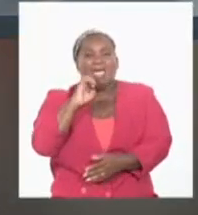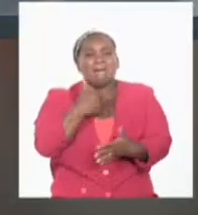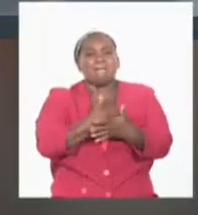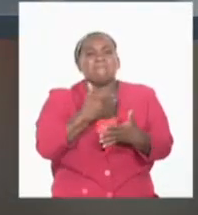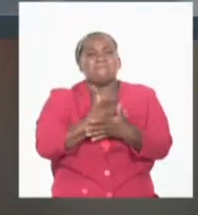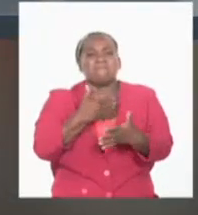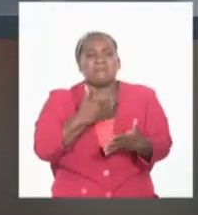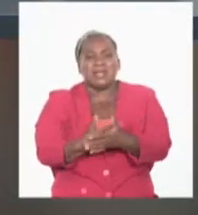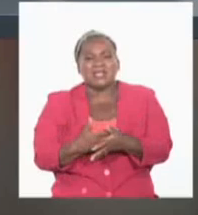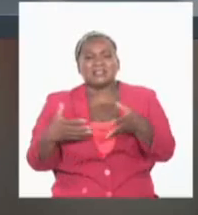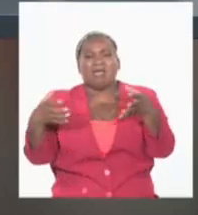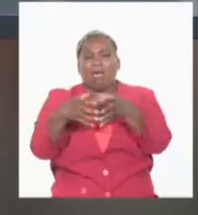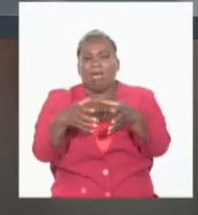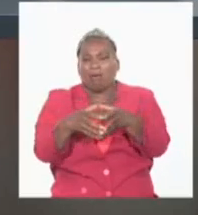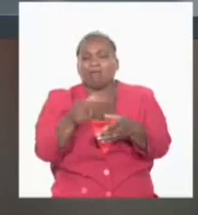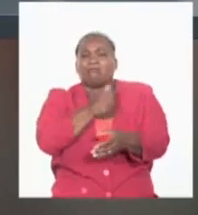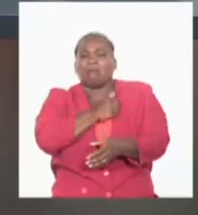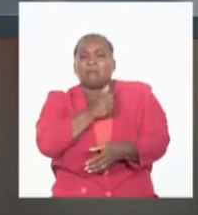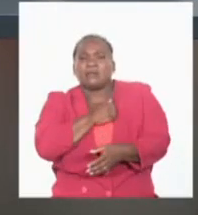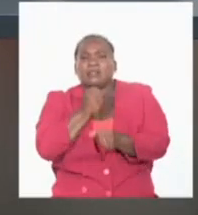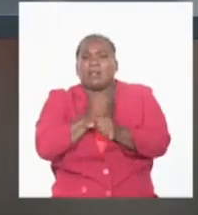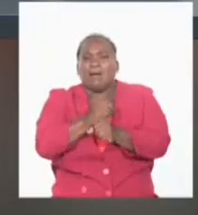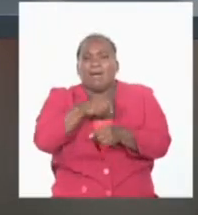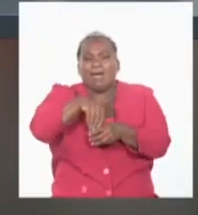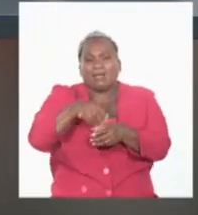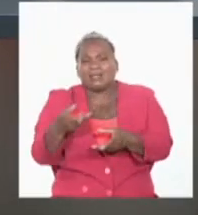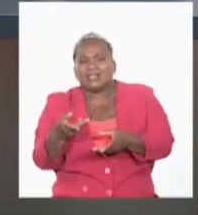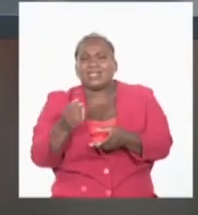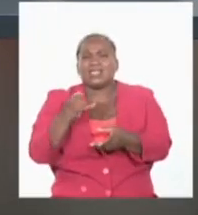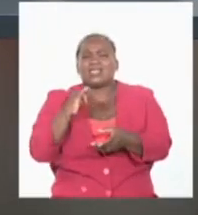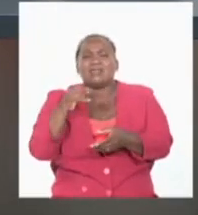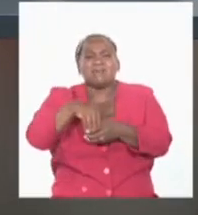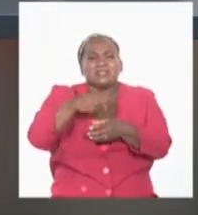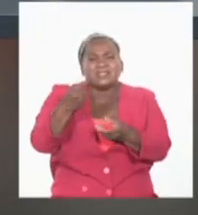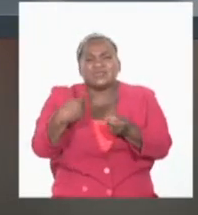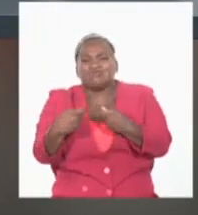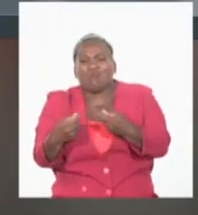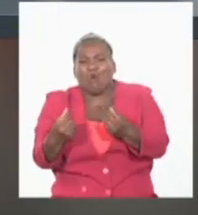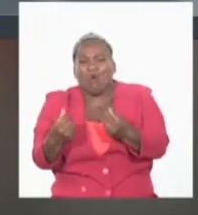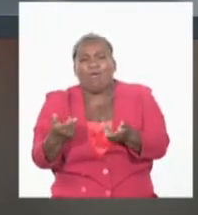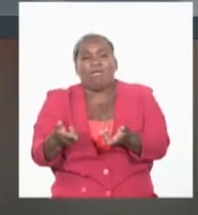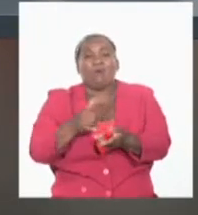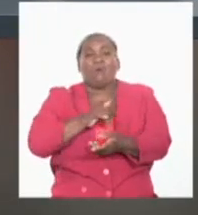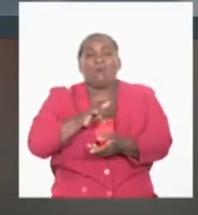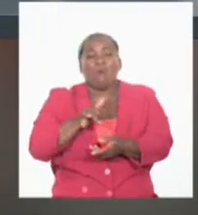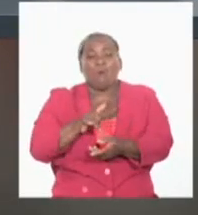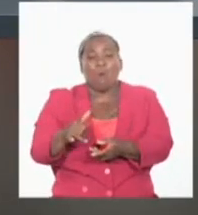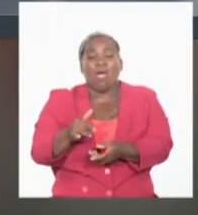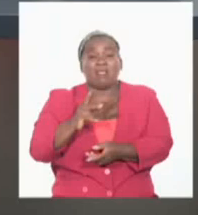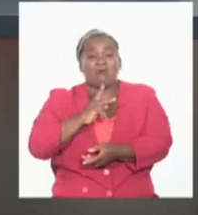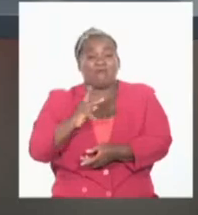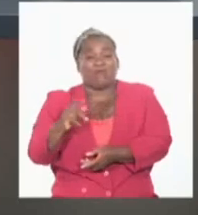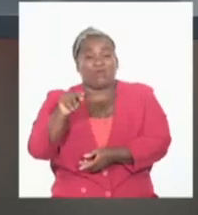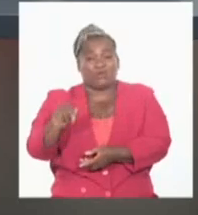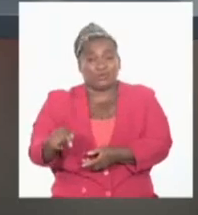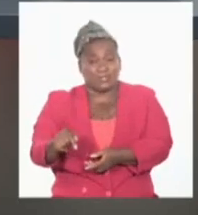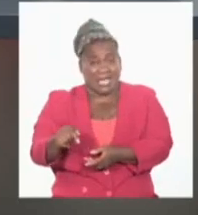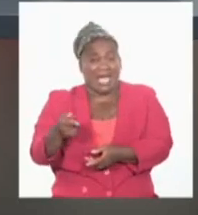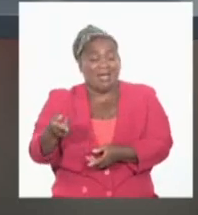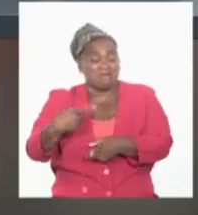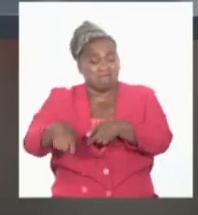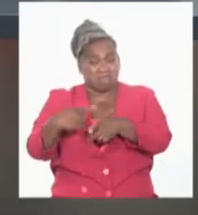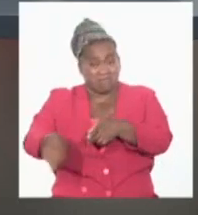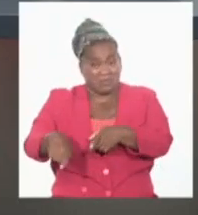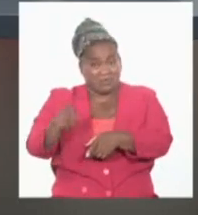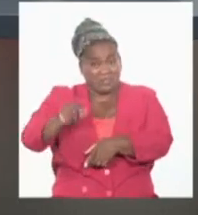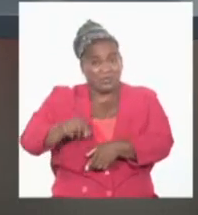bloque comunitario que invierten en Cuba o se interesan en hacerlo, y expresa la voluntad de la extrema derecha y fuerzas políticas afines de privar